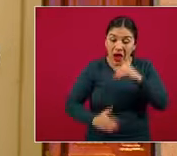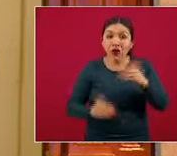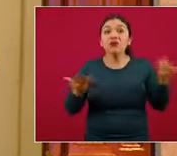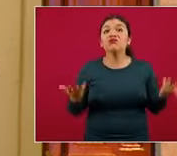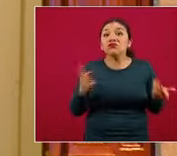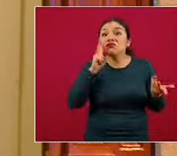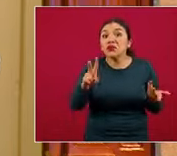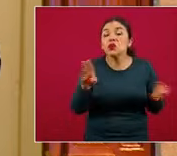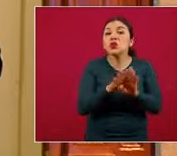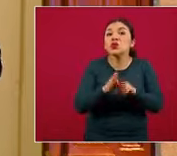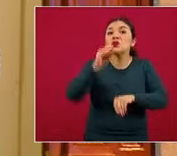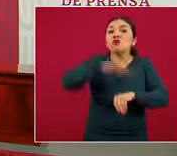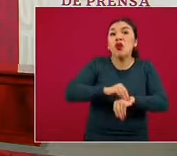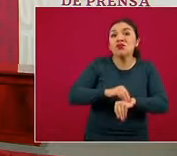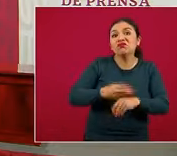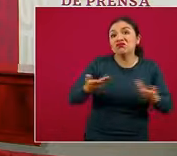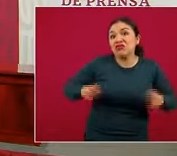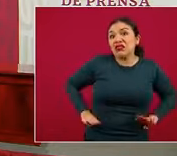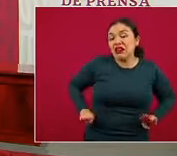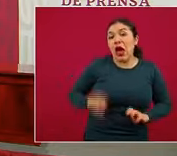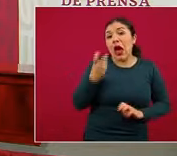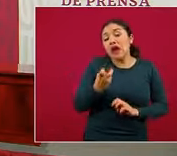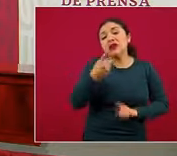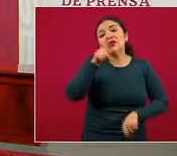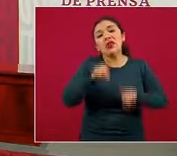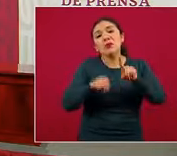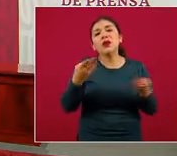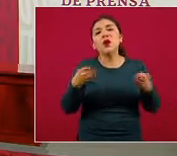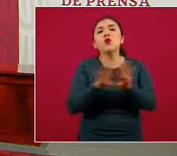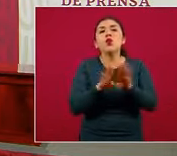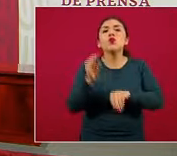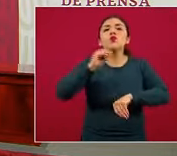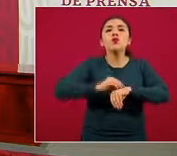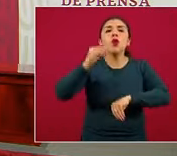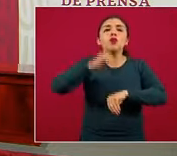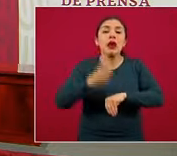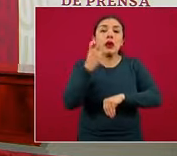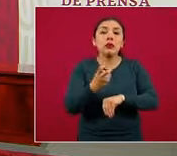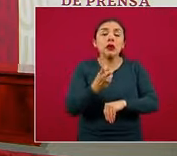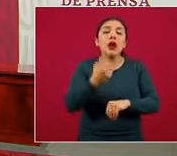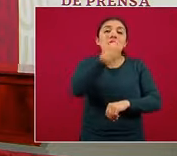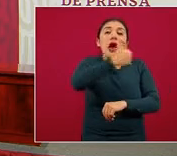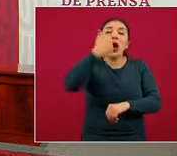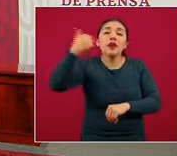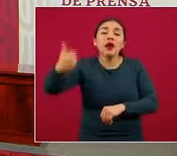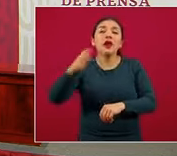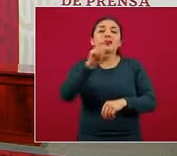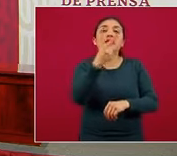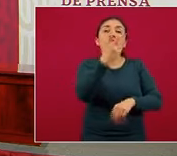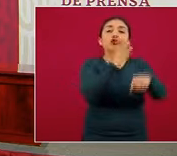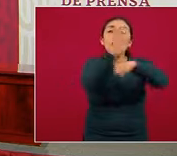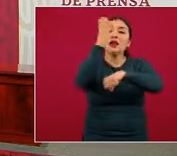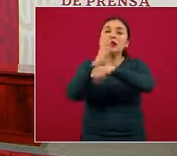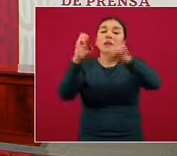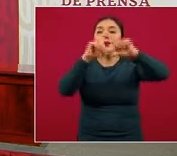termina comportándose, y lógicamente esto dependerá del comportamiento en cada una de las 32